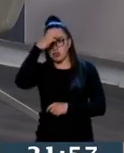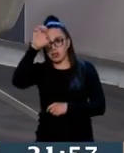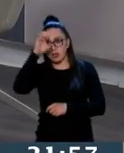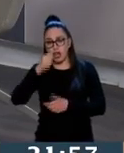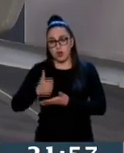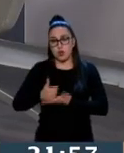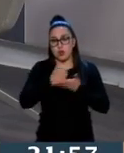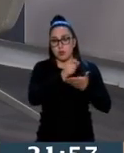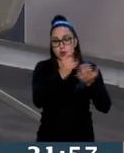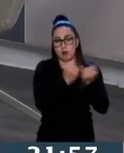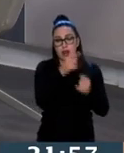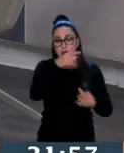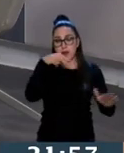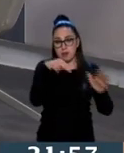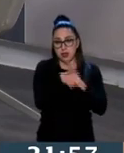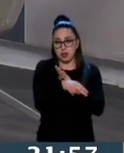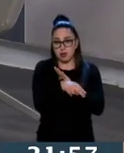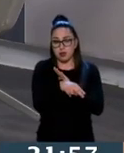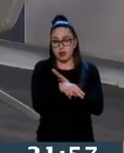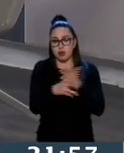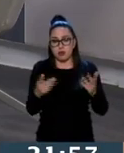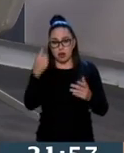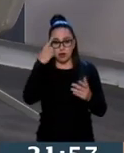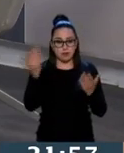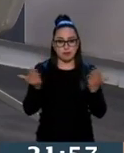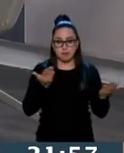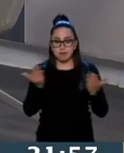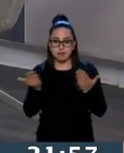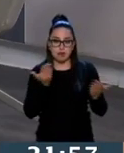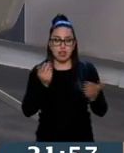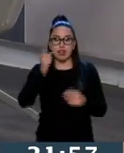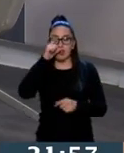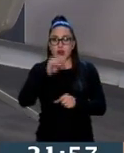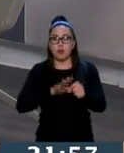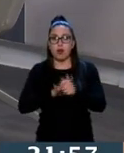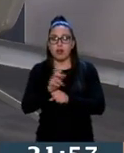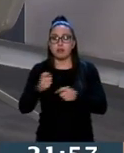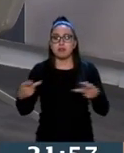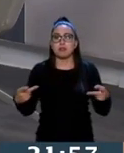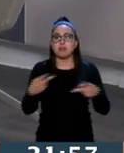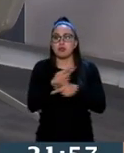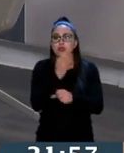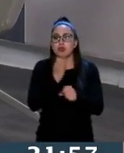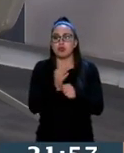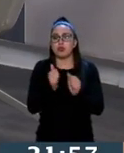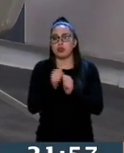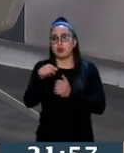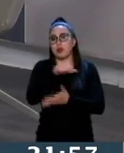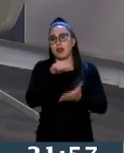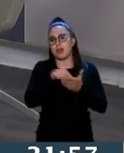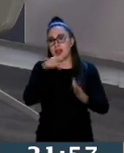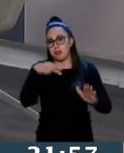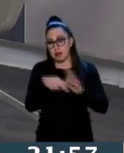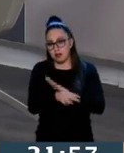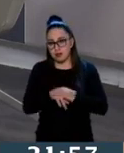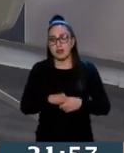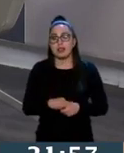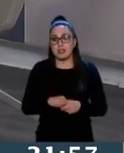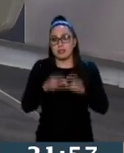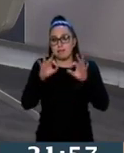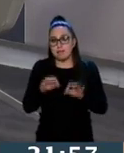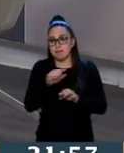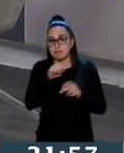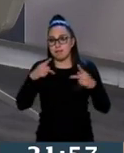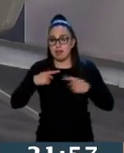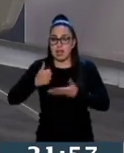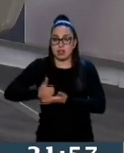metro en general para ver cuáles son las fallas y qué está sucediendo hoy con las instalaciones del metro. Ellos son quienes asisten,